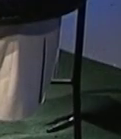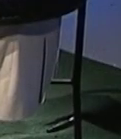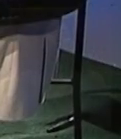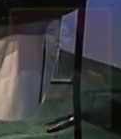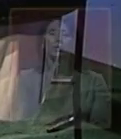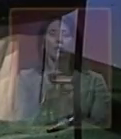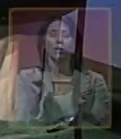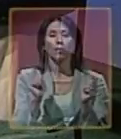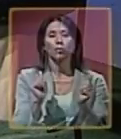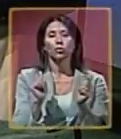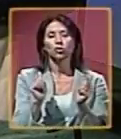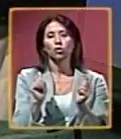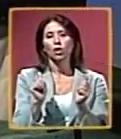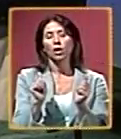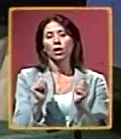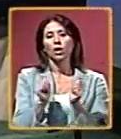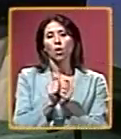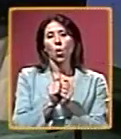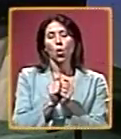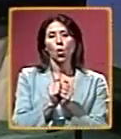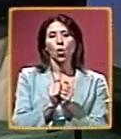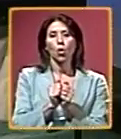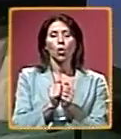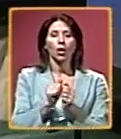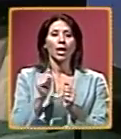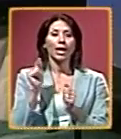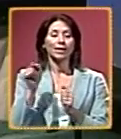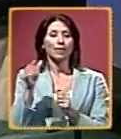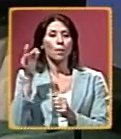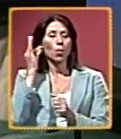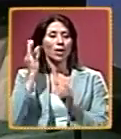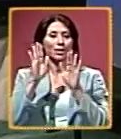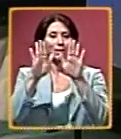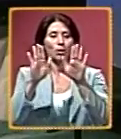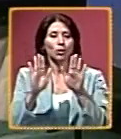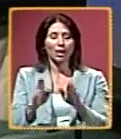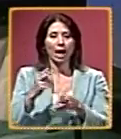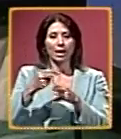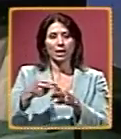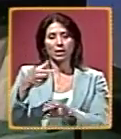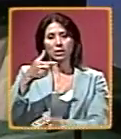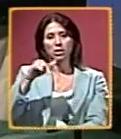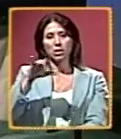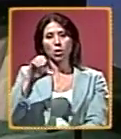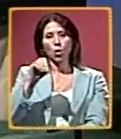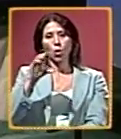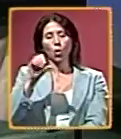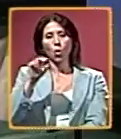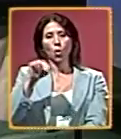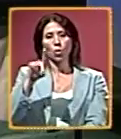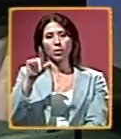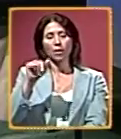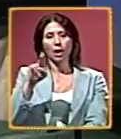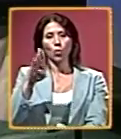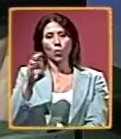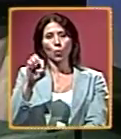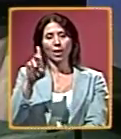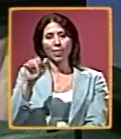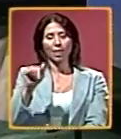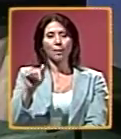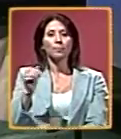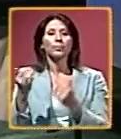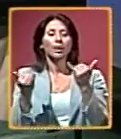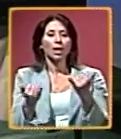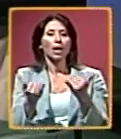Conversábamos, como recuerdan ustedes, amigas y amigos, con esa mujer extraordinaria que es Yoconda Uveda, y vamos un